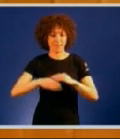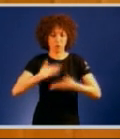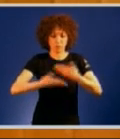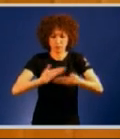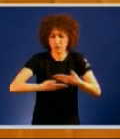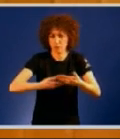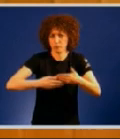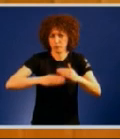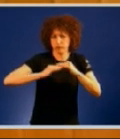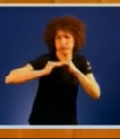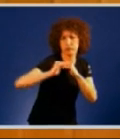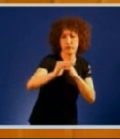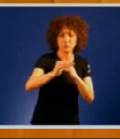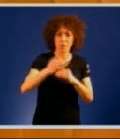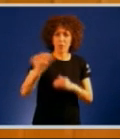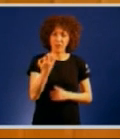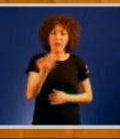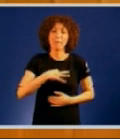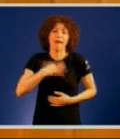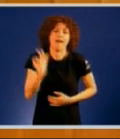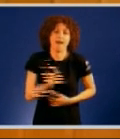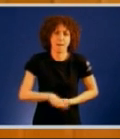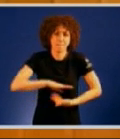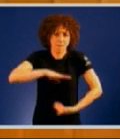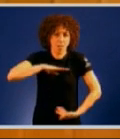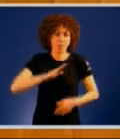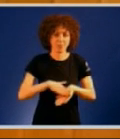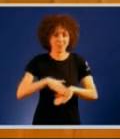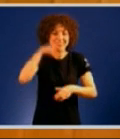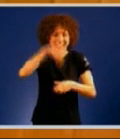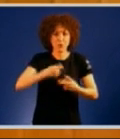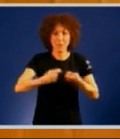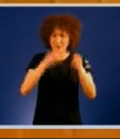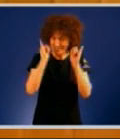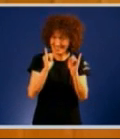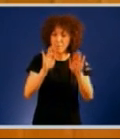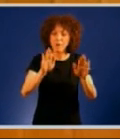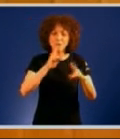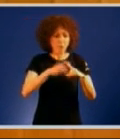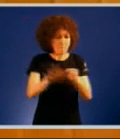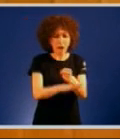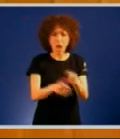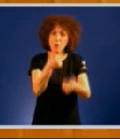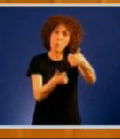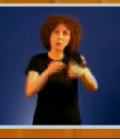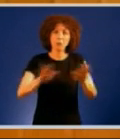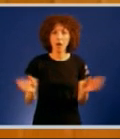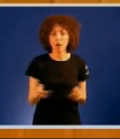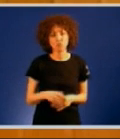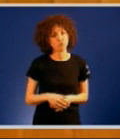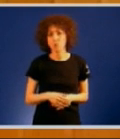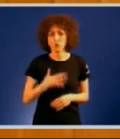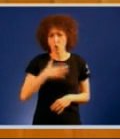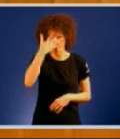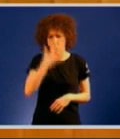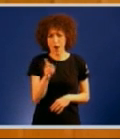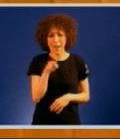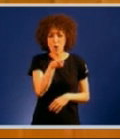ser, digamos, capaces de estar en el mercado, pero eso no puede ser a base. Yo no creo en